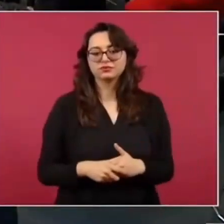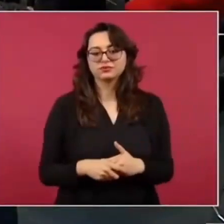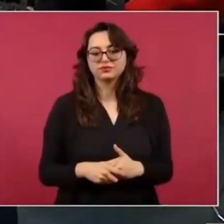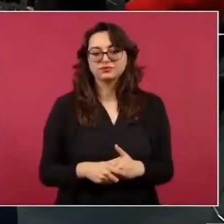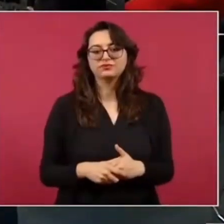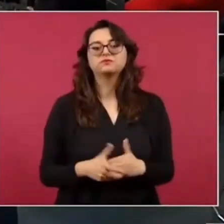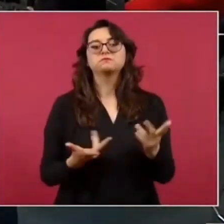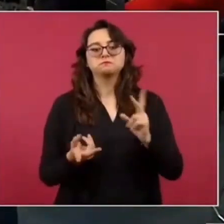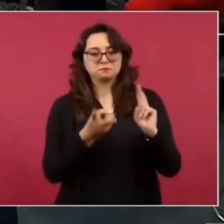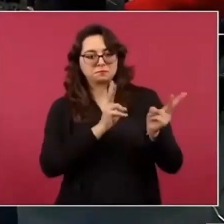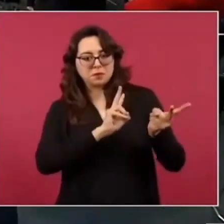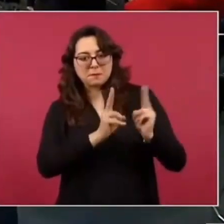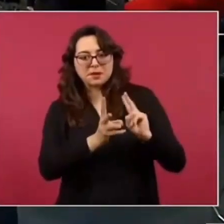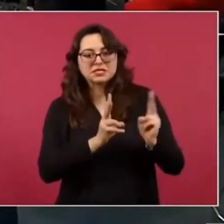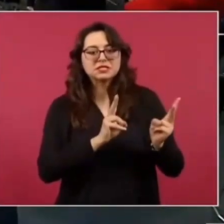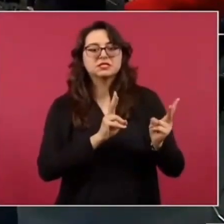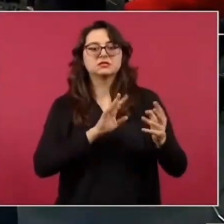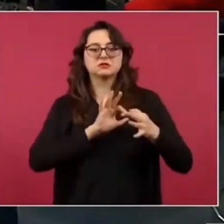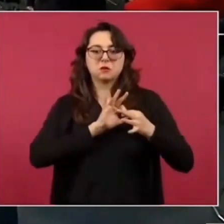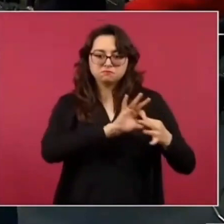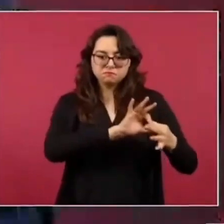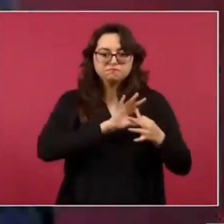de buena vecindad.